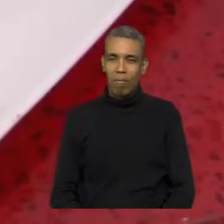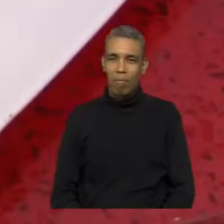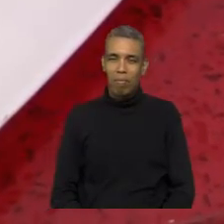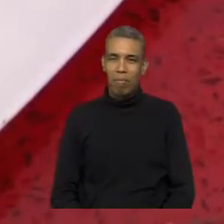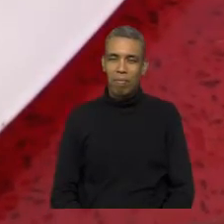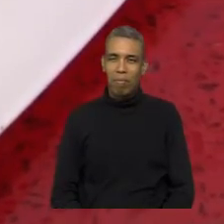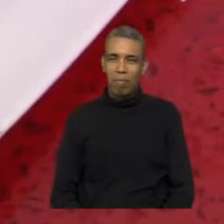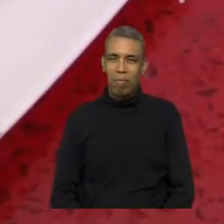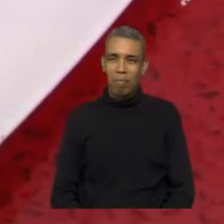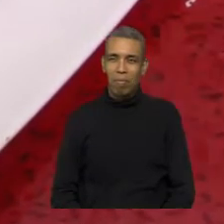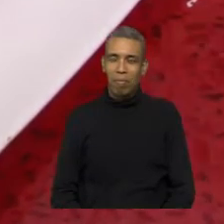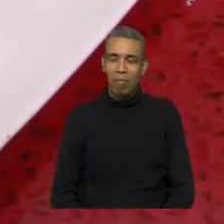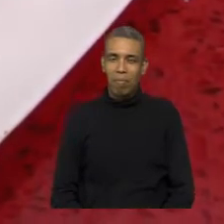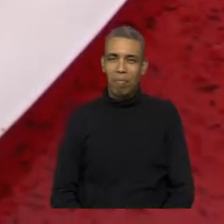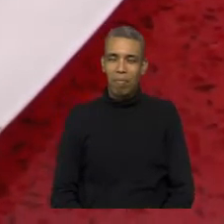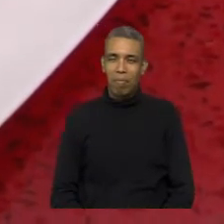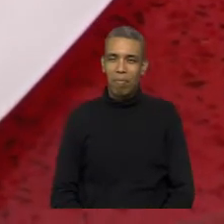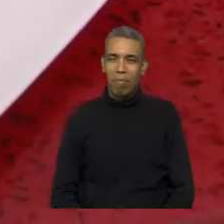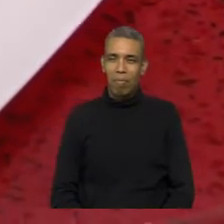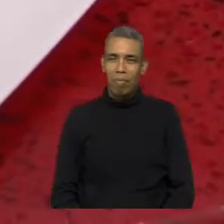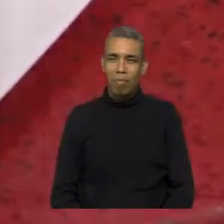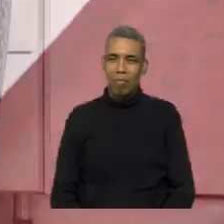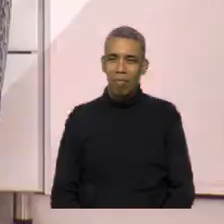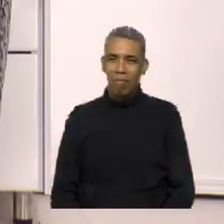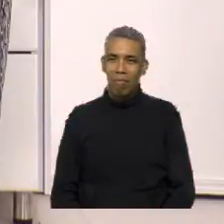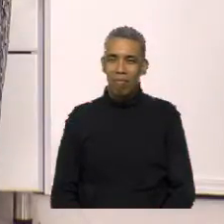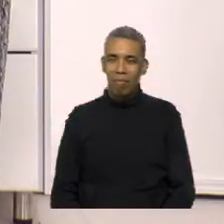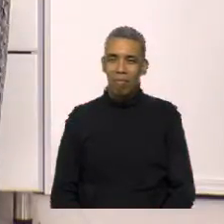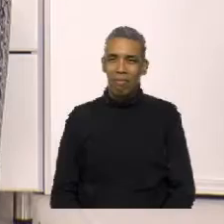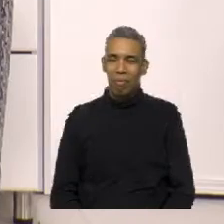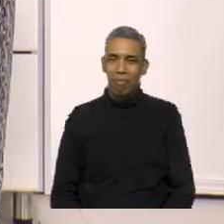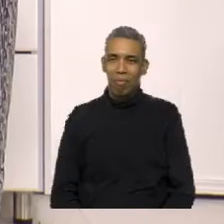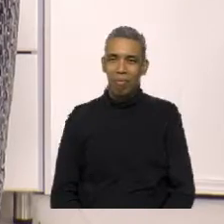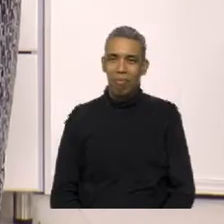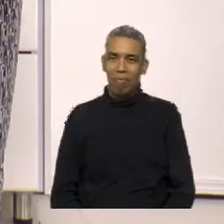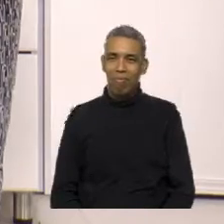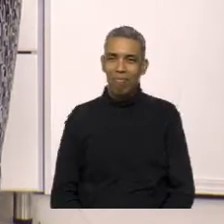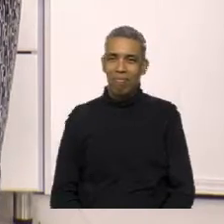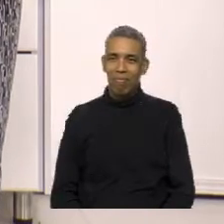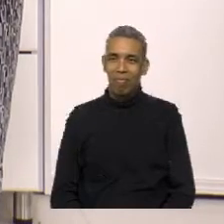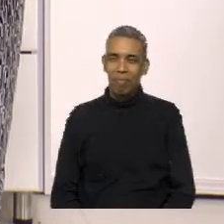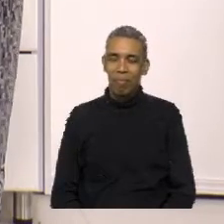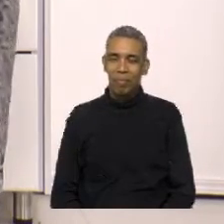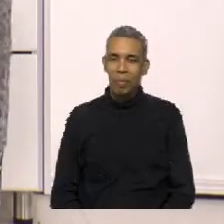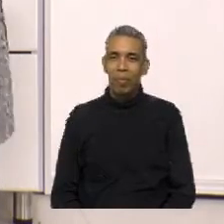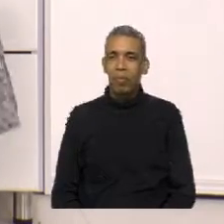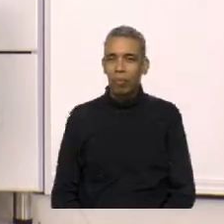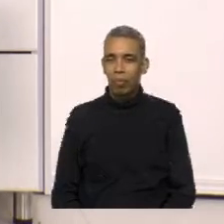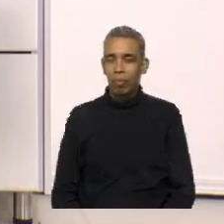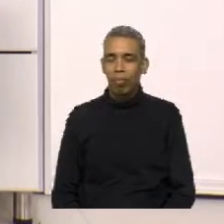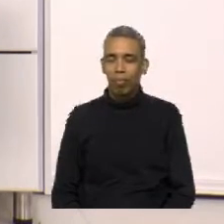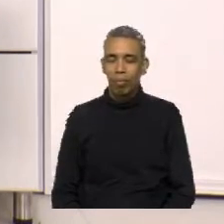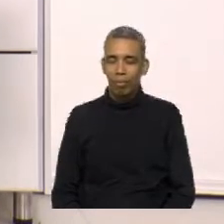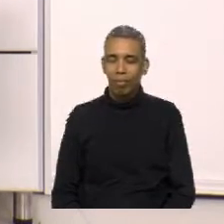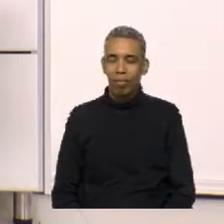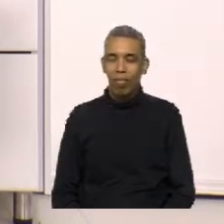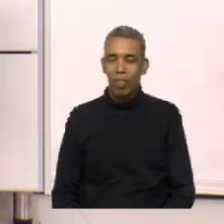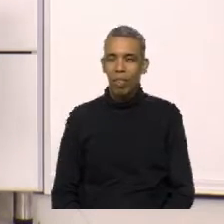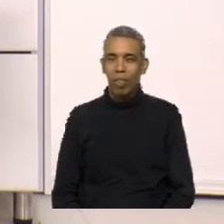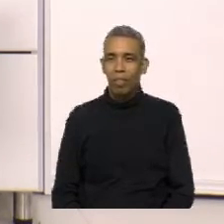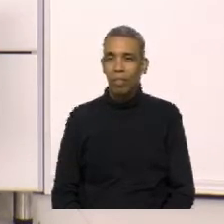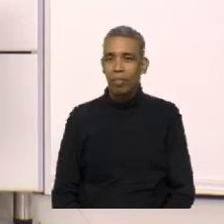Vamos a que quede vivo acá el color rojo, puesto que está mezclado. Tenemos